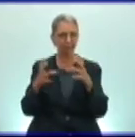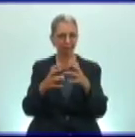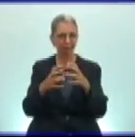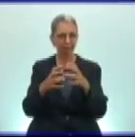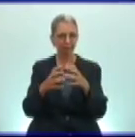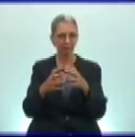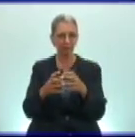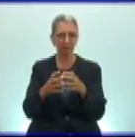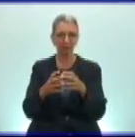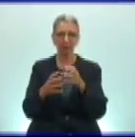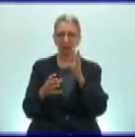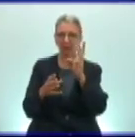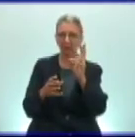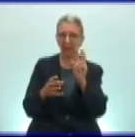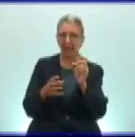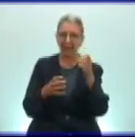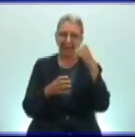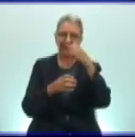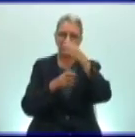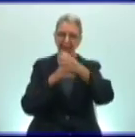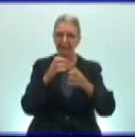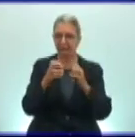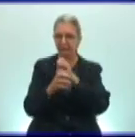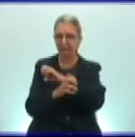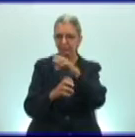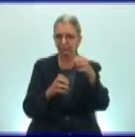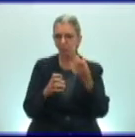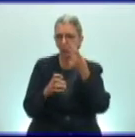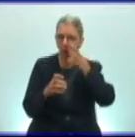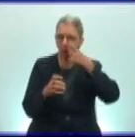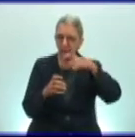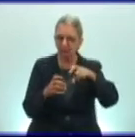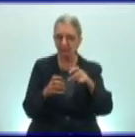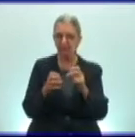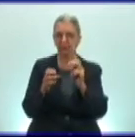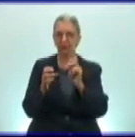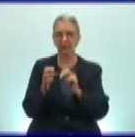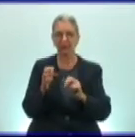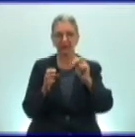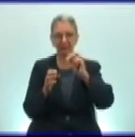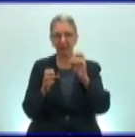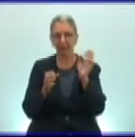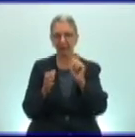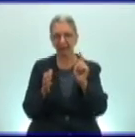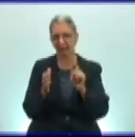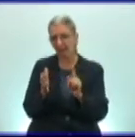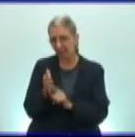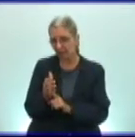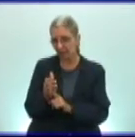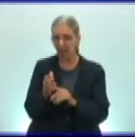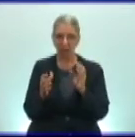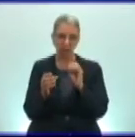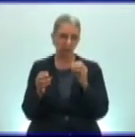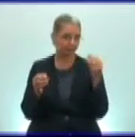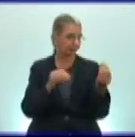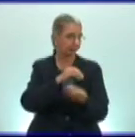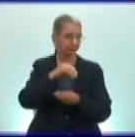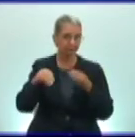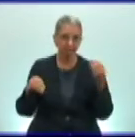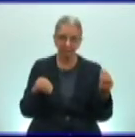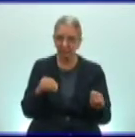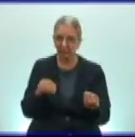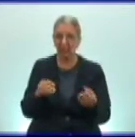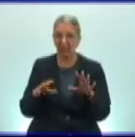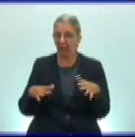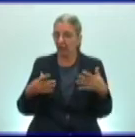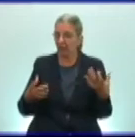de electrones que presente en su último nivel de energía. O viceversa, es decir, tenemos la ubicación